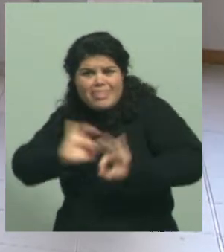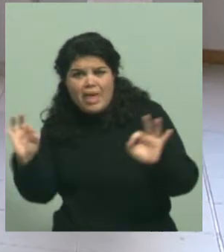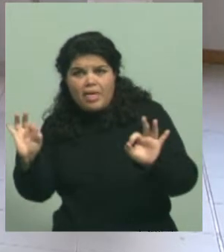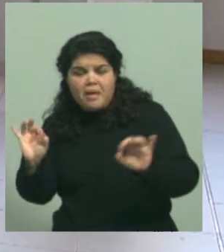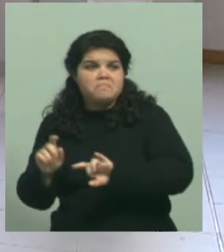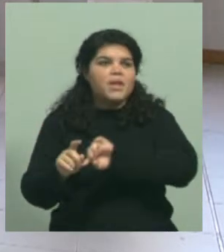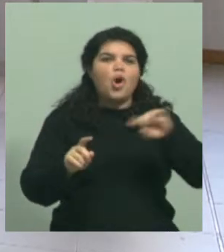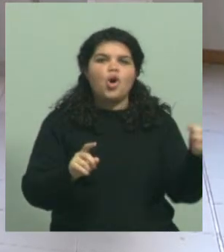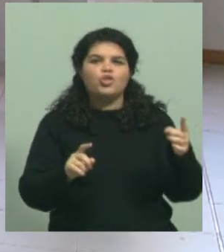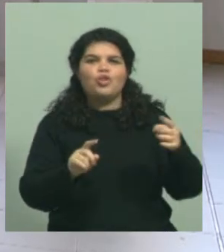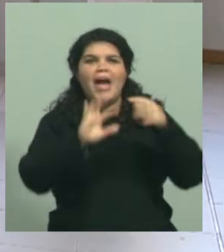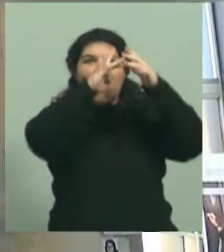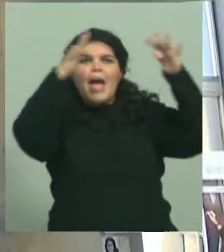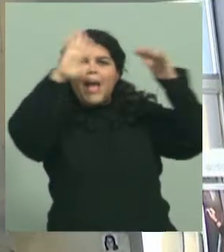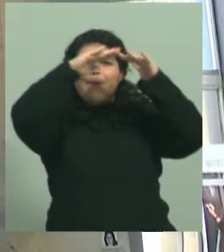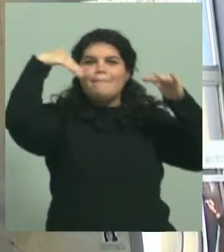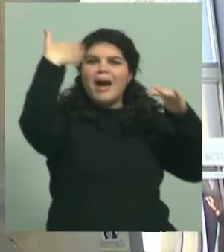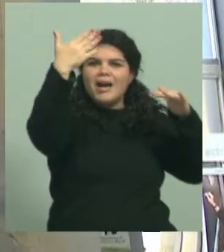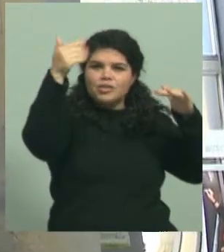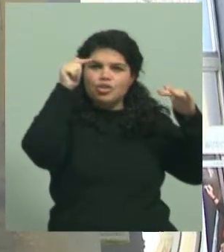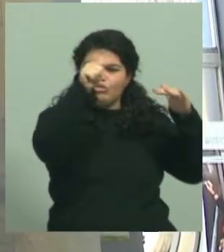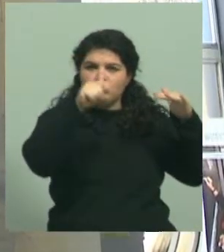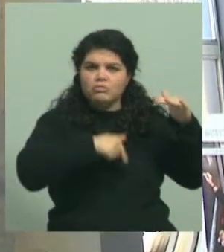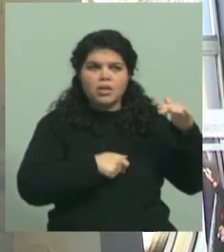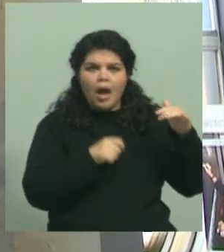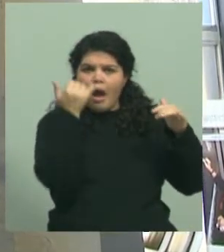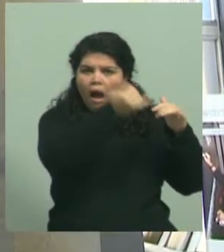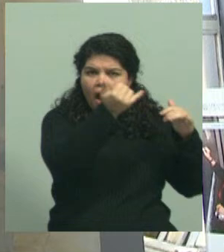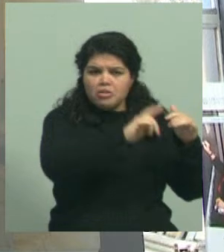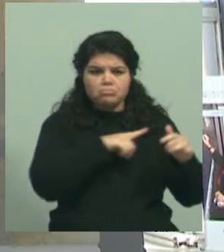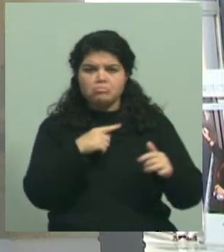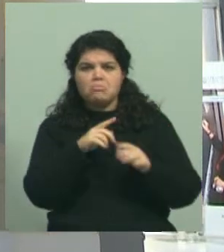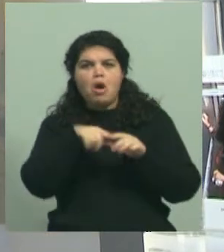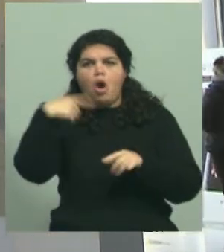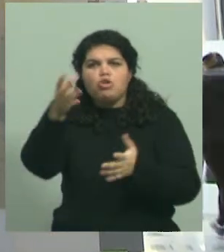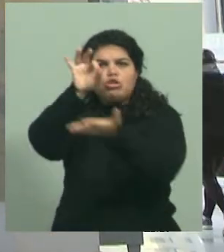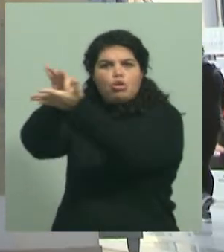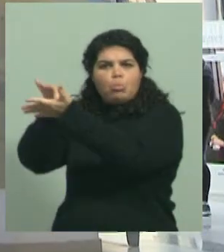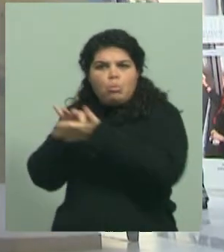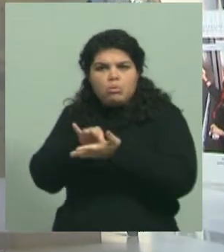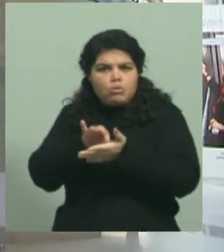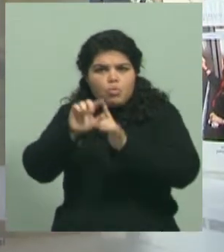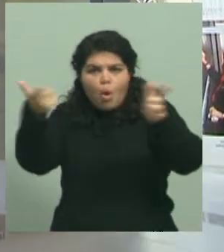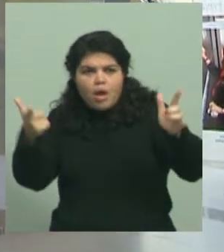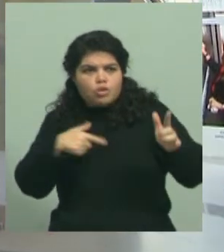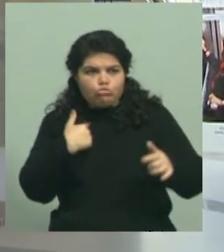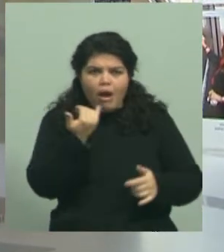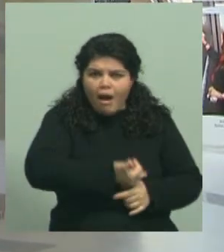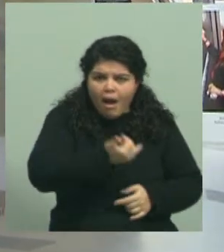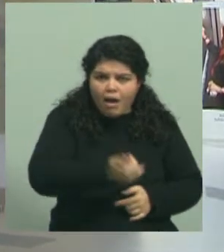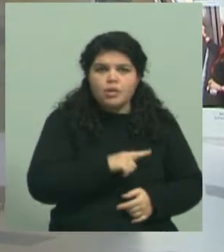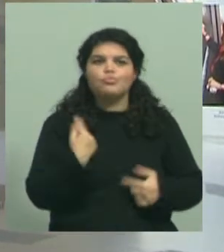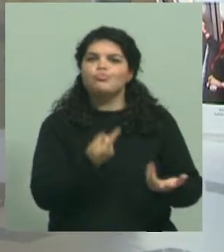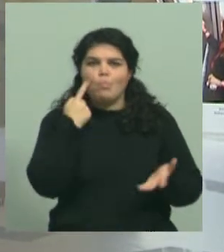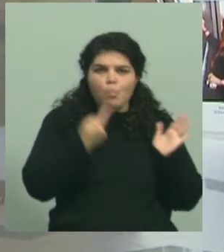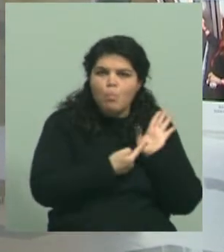aeroespacial, que otros países de la región no tienen, ¿no? Entonces, todas esas cosas pareciera que están como medio olvidadas, y en